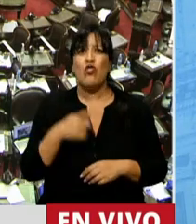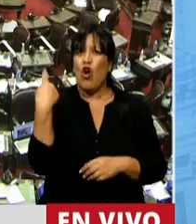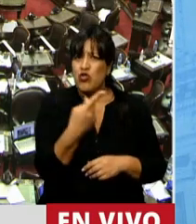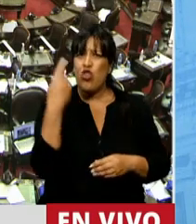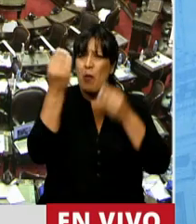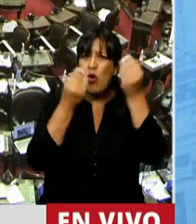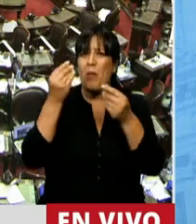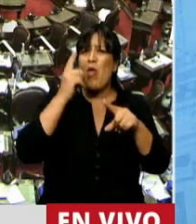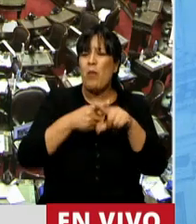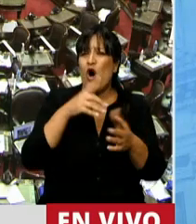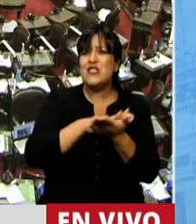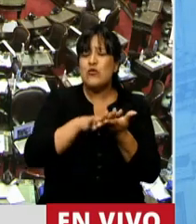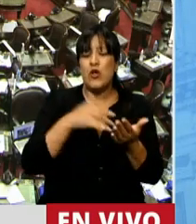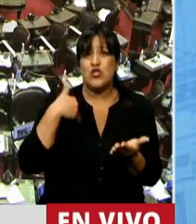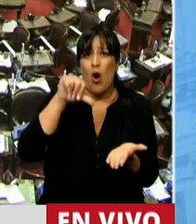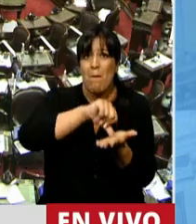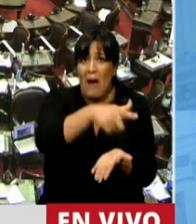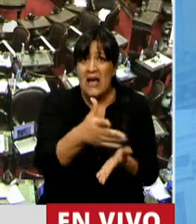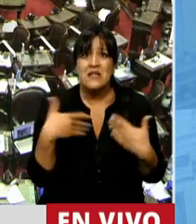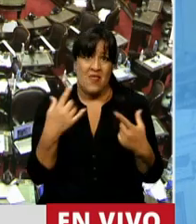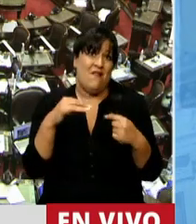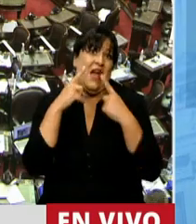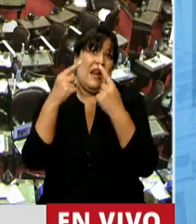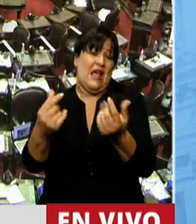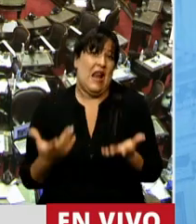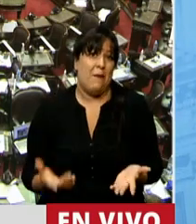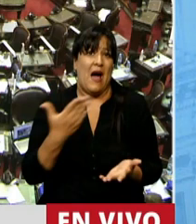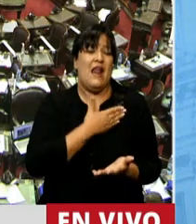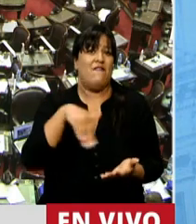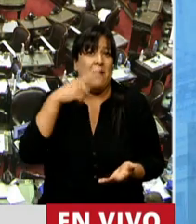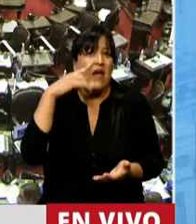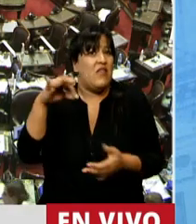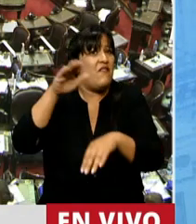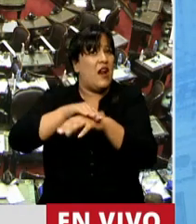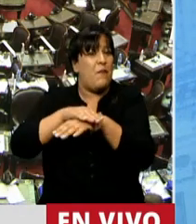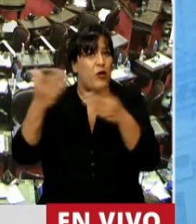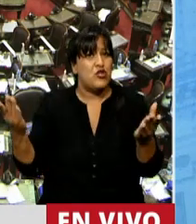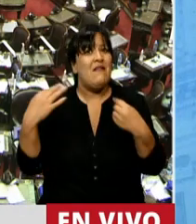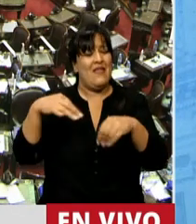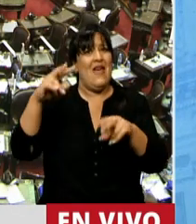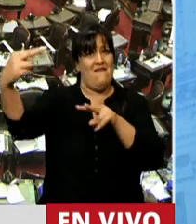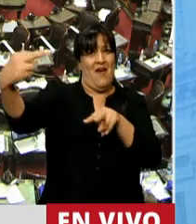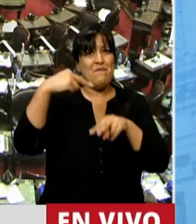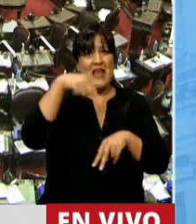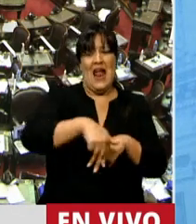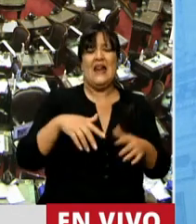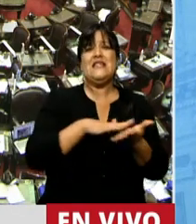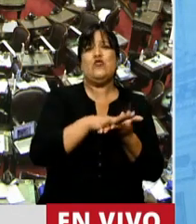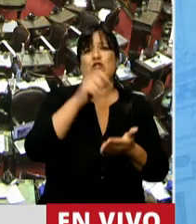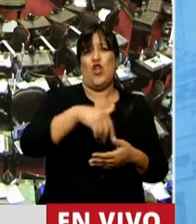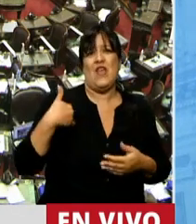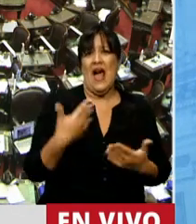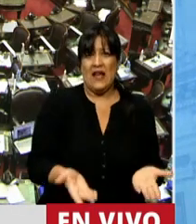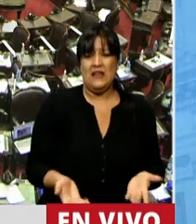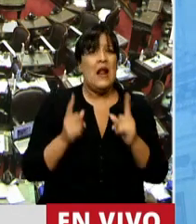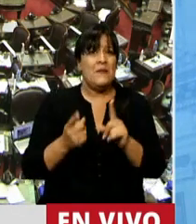preocupación por la situación del país, ¿por qué no reclamamos todos juntos al organismo que asuma su responsabilidad contemplando la situación de la Argentina, como en cierta